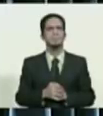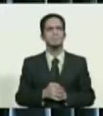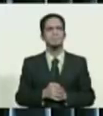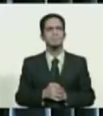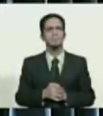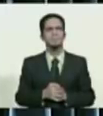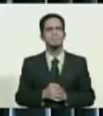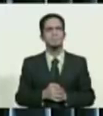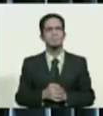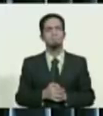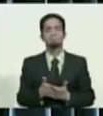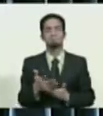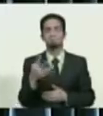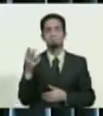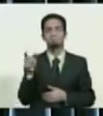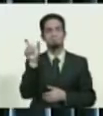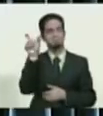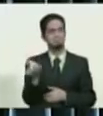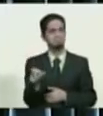¿No pensó?